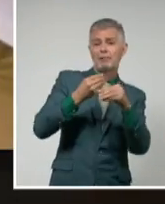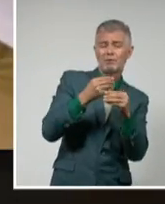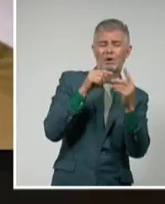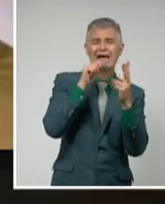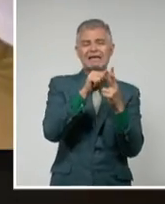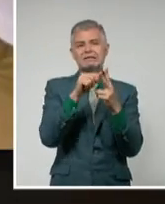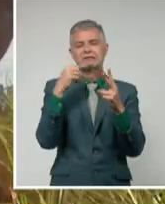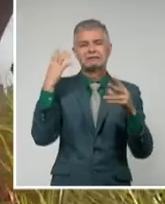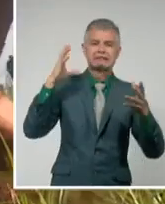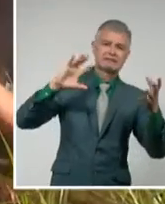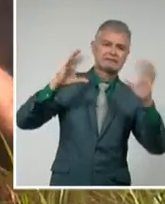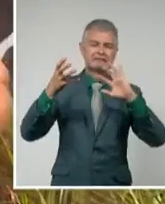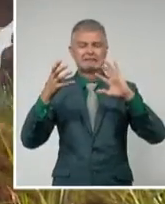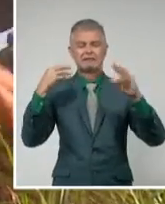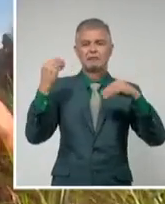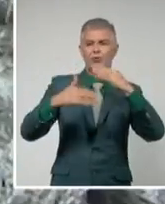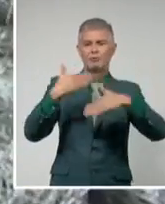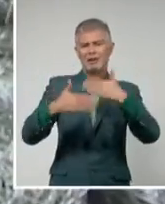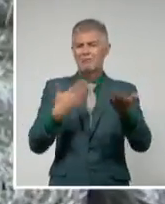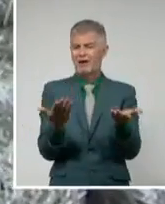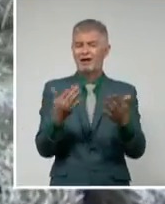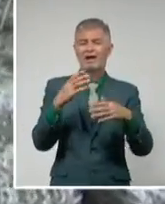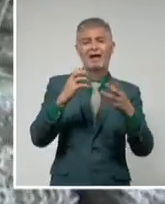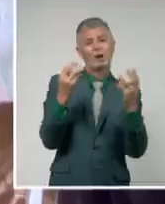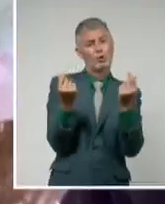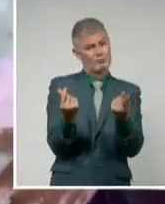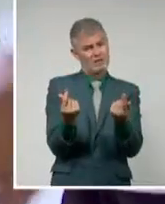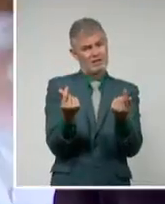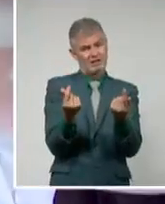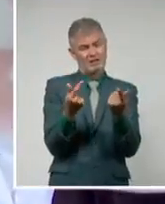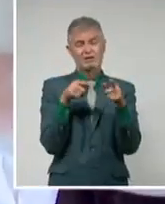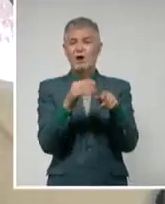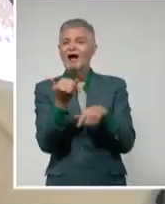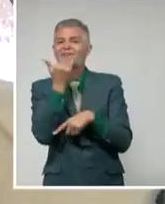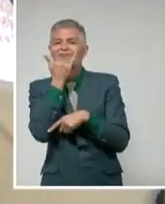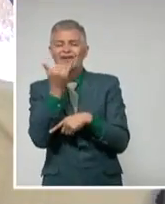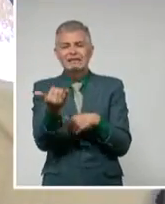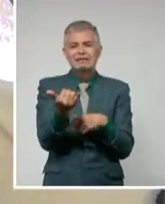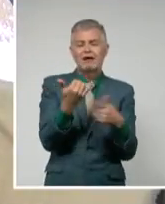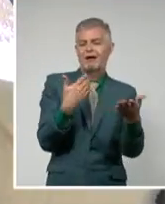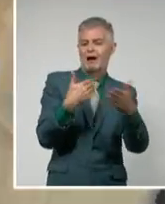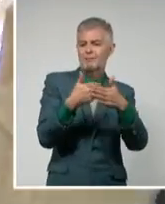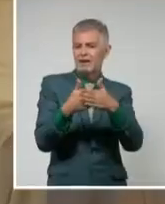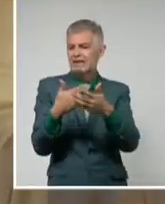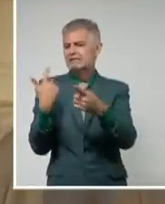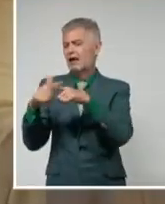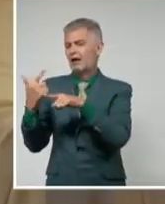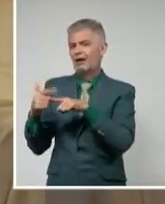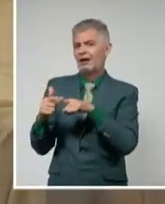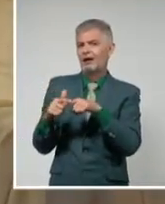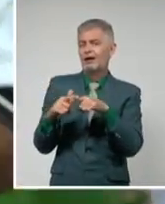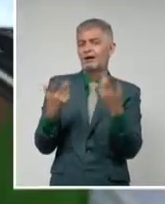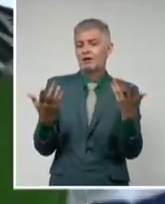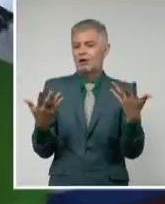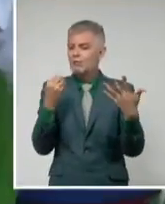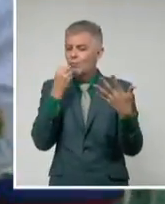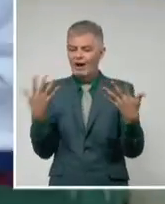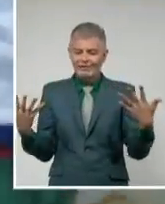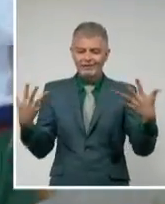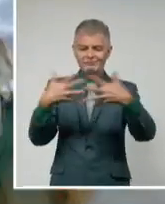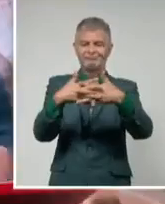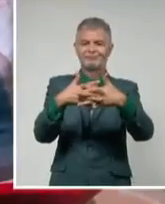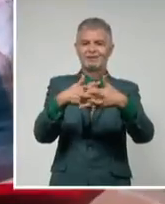y a ineficiencias en la economía. Impide que los agentes existentes en el panorama económico concurran en igualdad